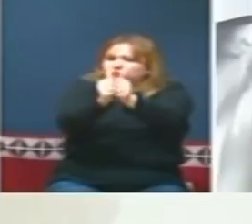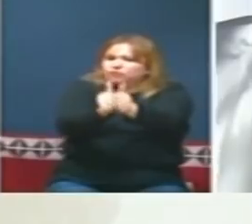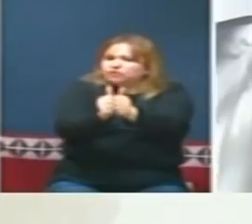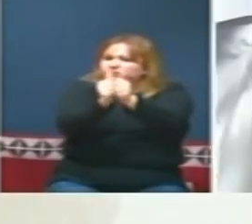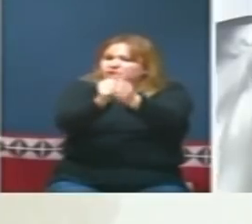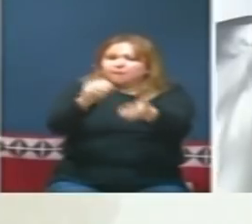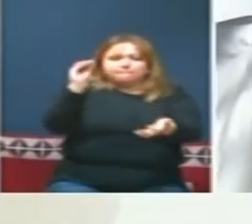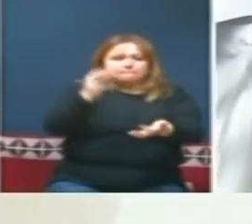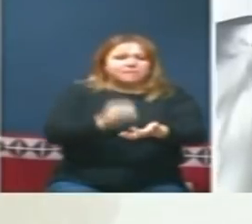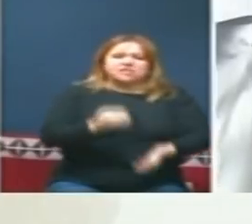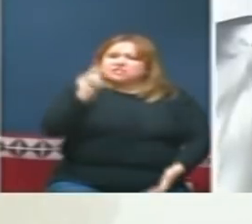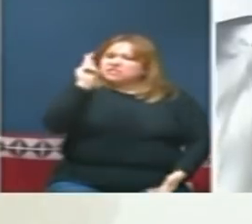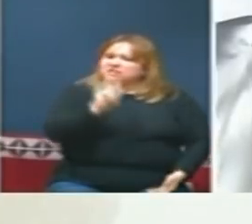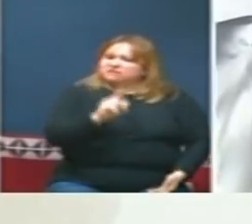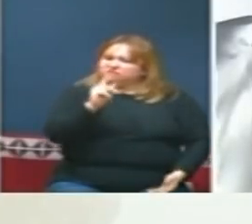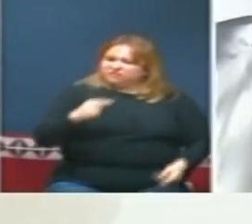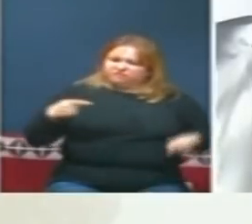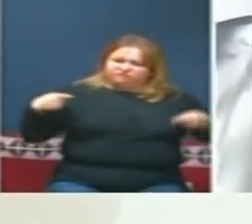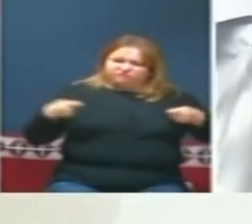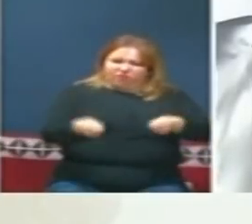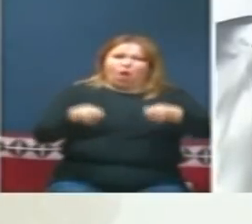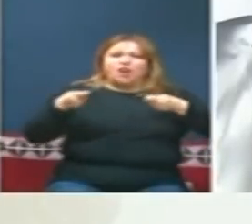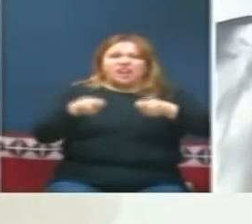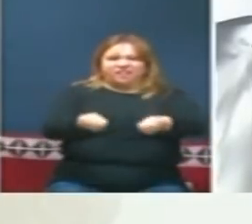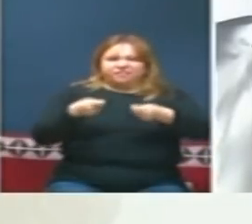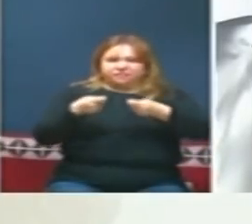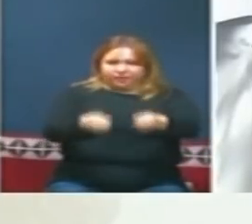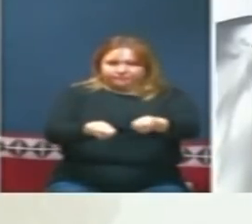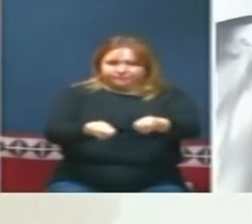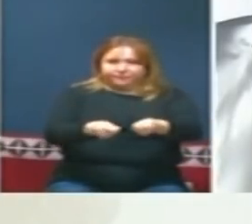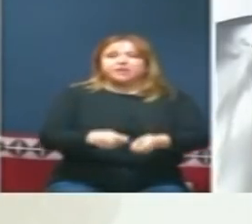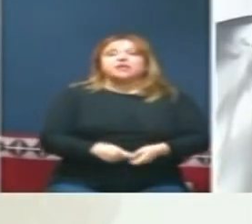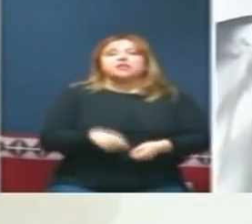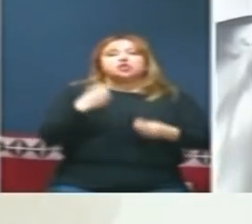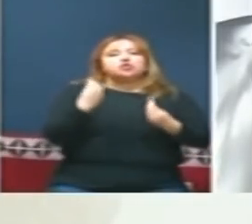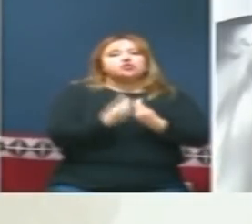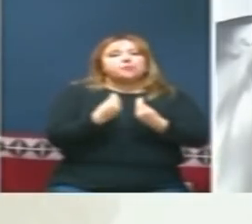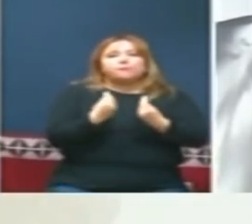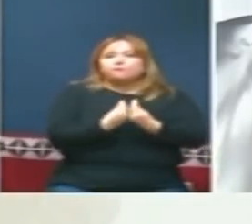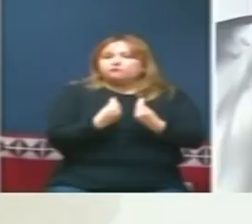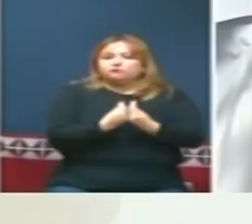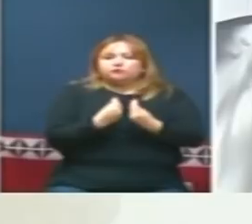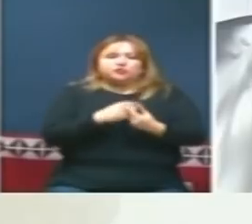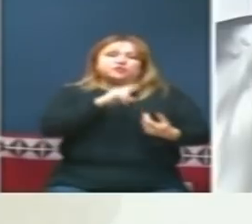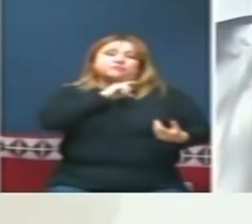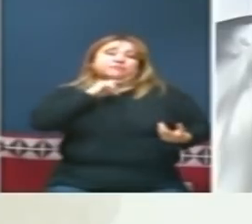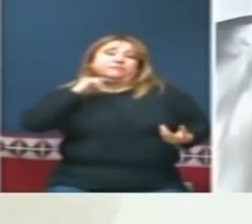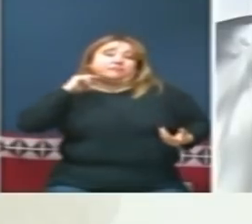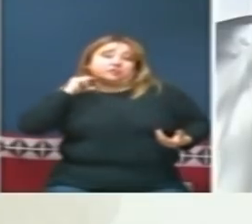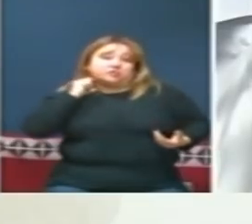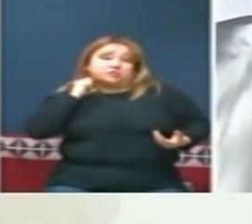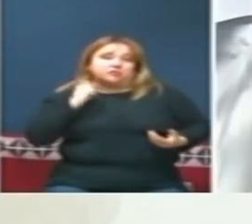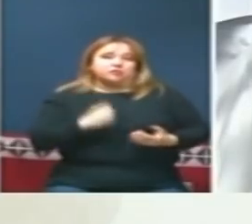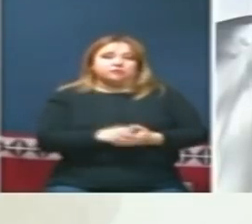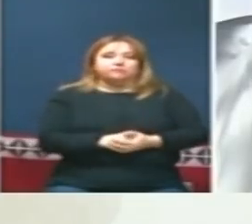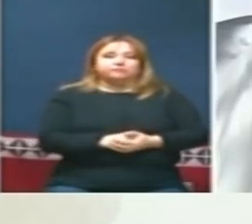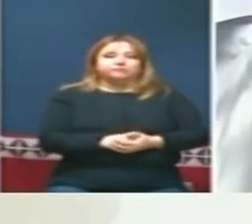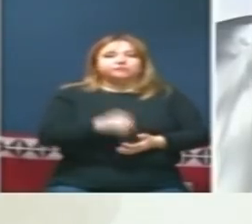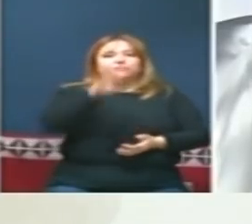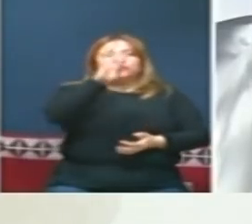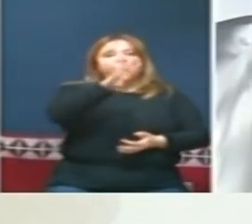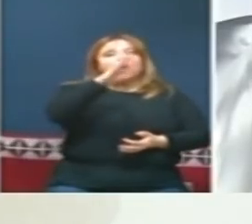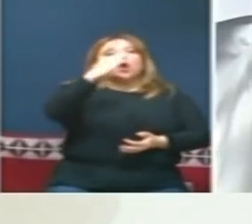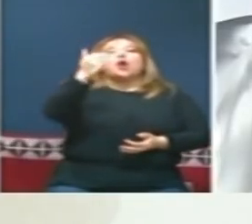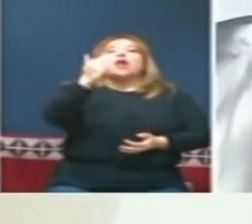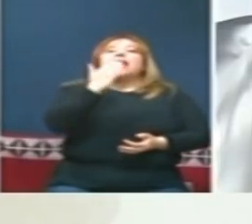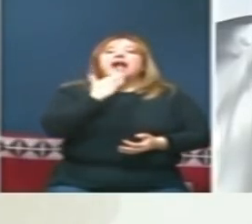vez más explícita y violenta, arrestando varios sacerdotes. El 4